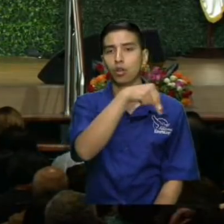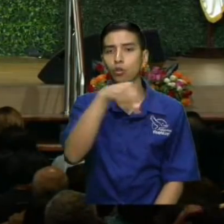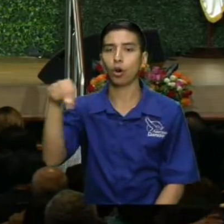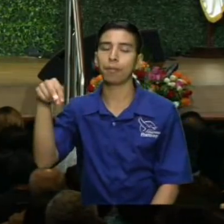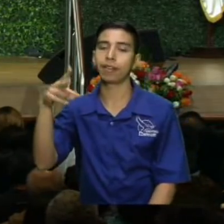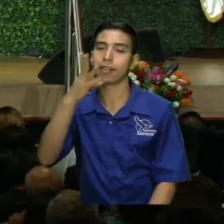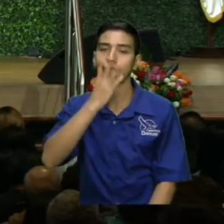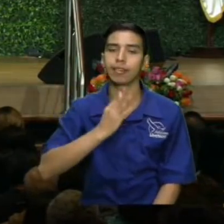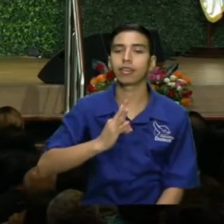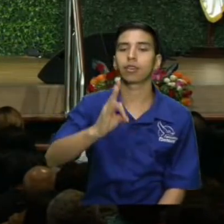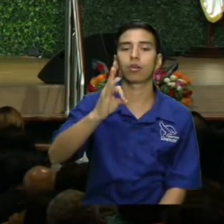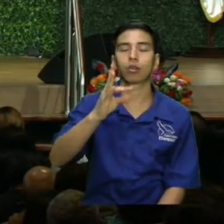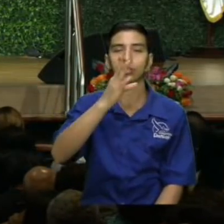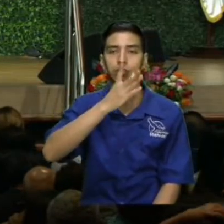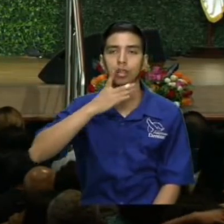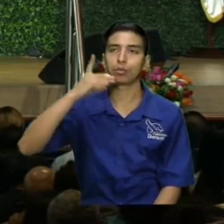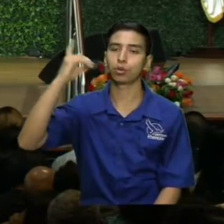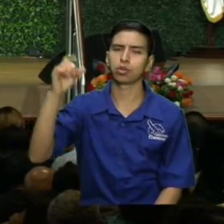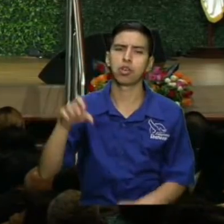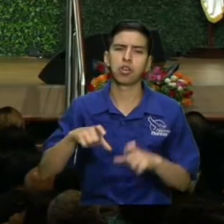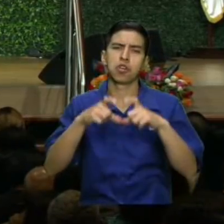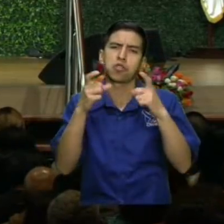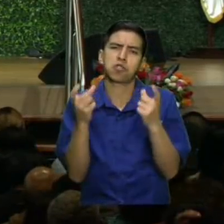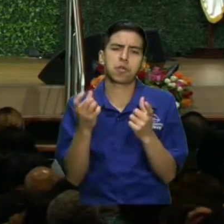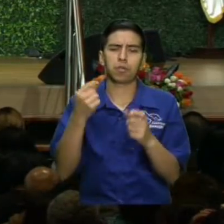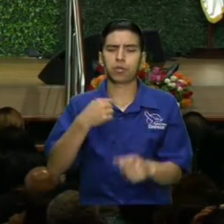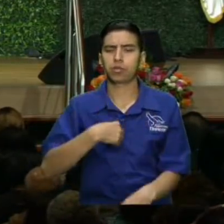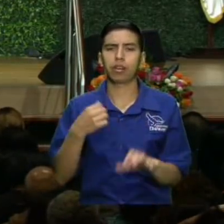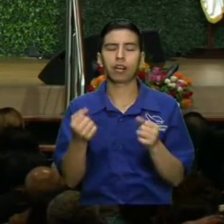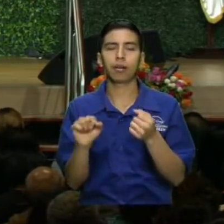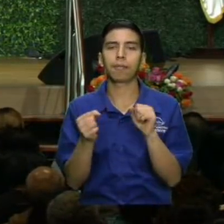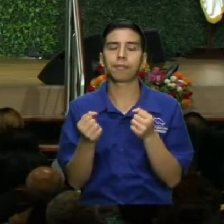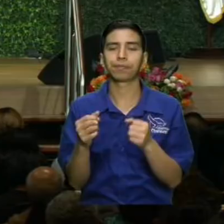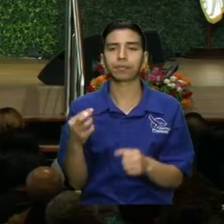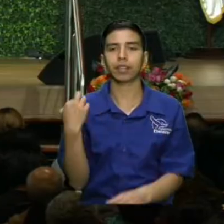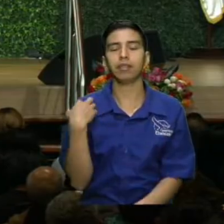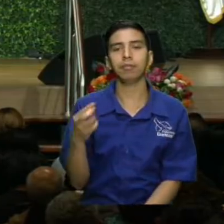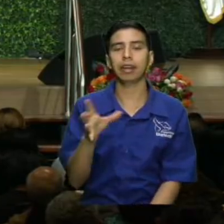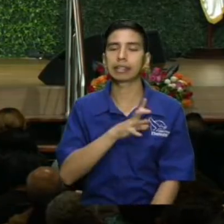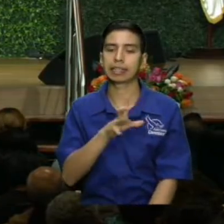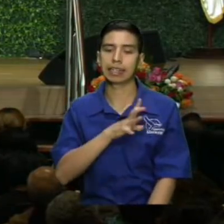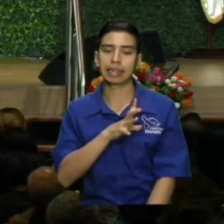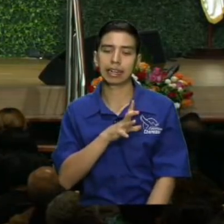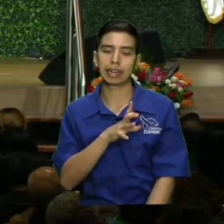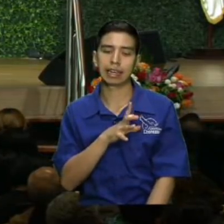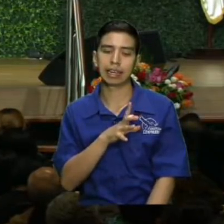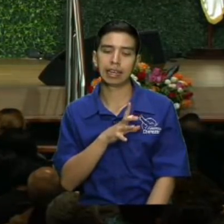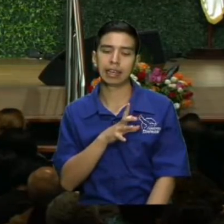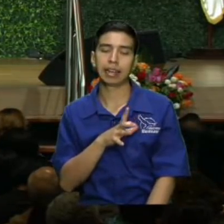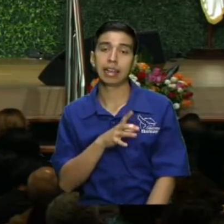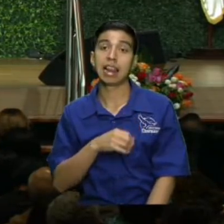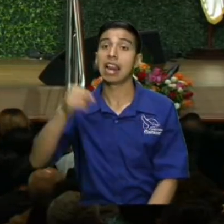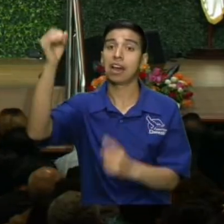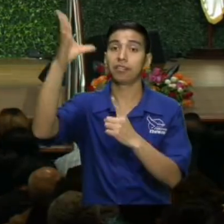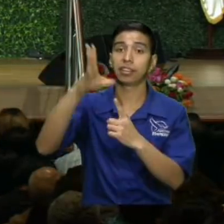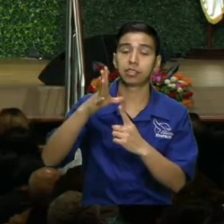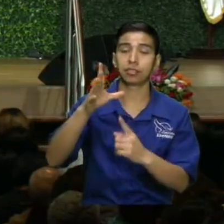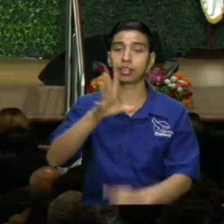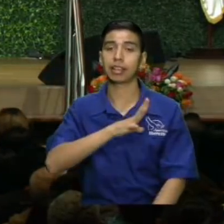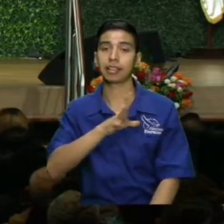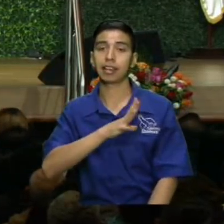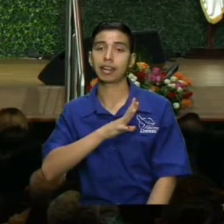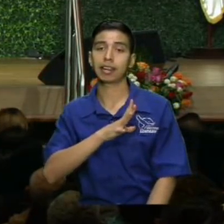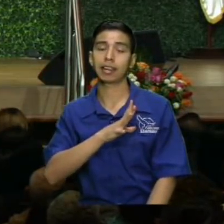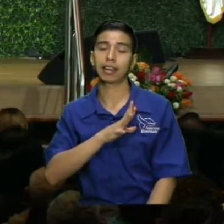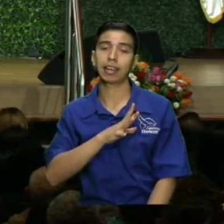yo para tener la exousia, autoridad, el derecho de ser llamado hijo de Dios?